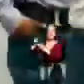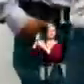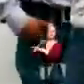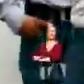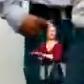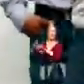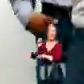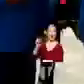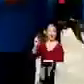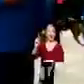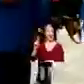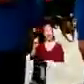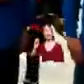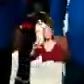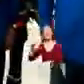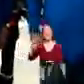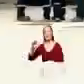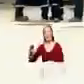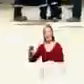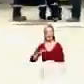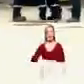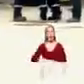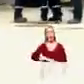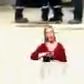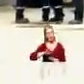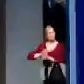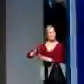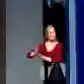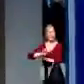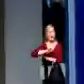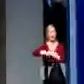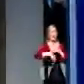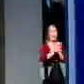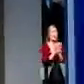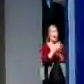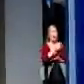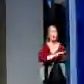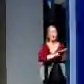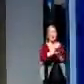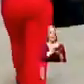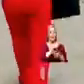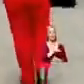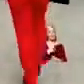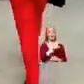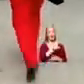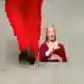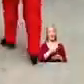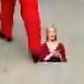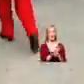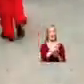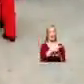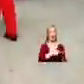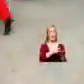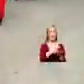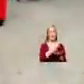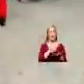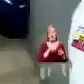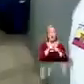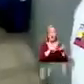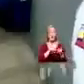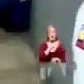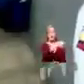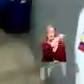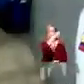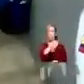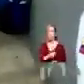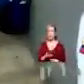a Proyelec, quien nunca garantizó la electrofacturación y recibió ingresos a través de convenios de pago. Es decir, fue contratada sin